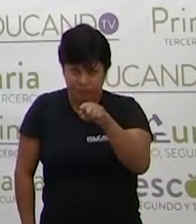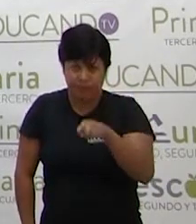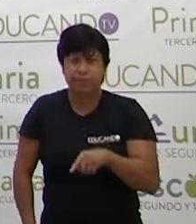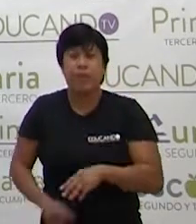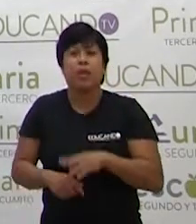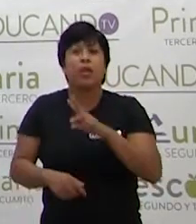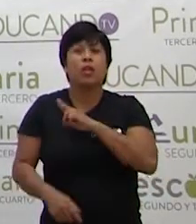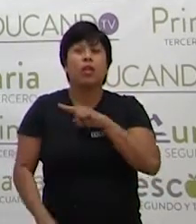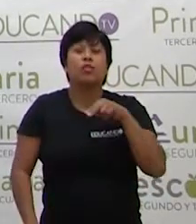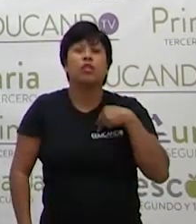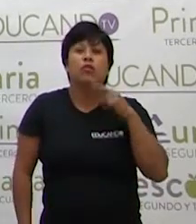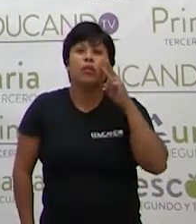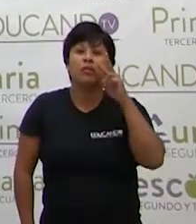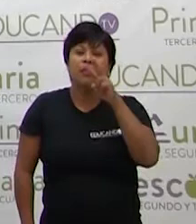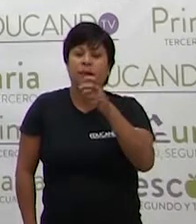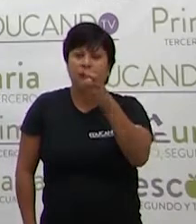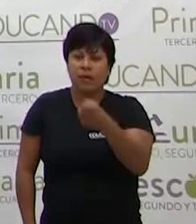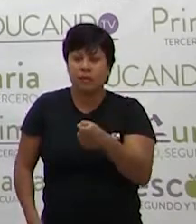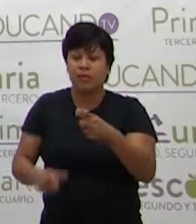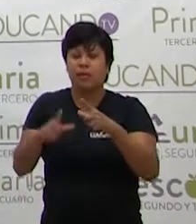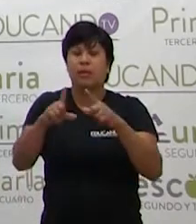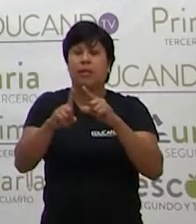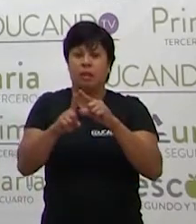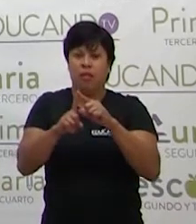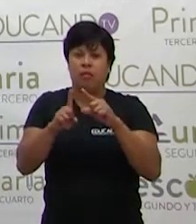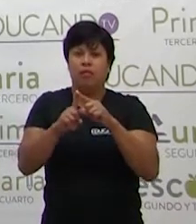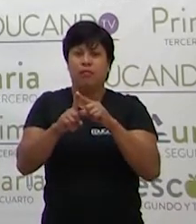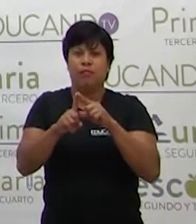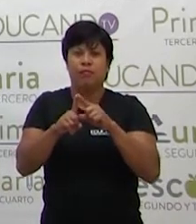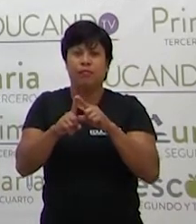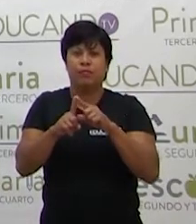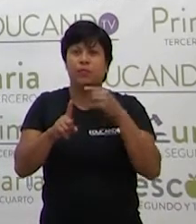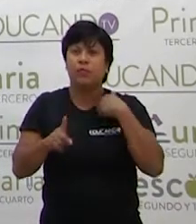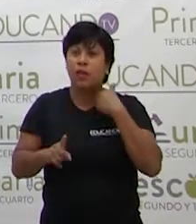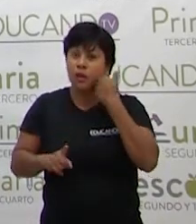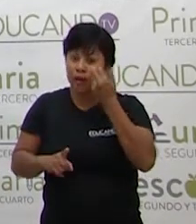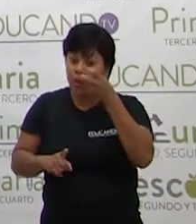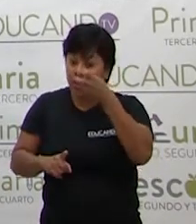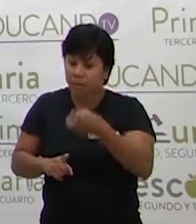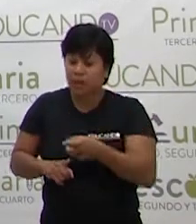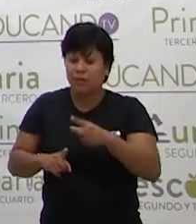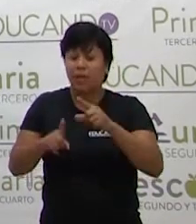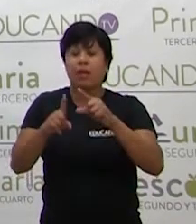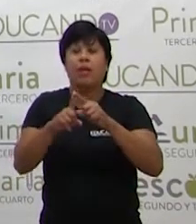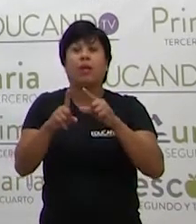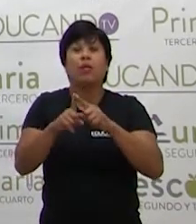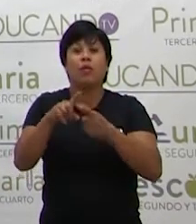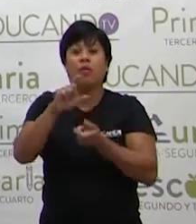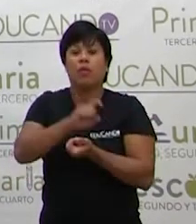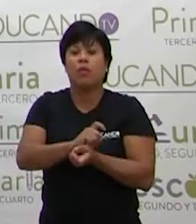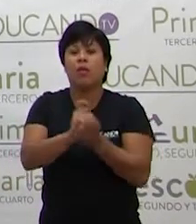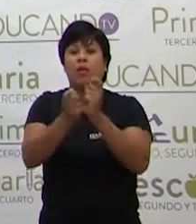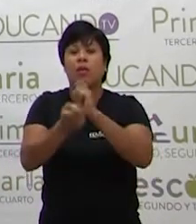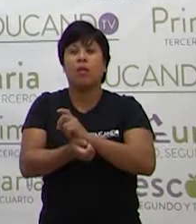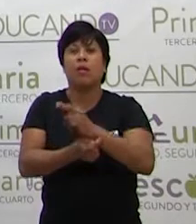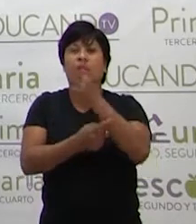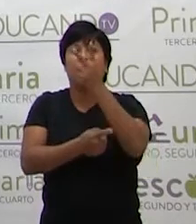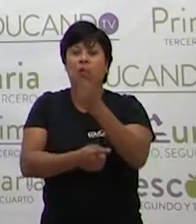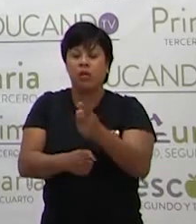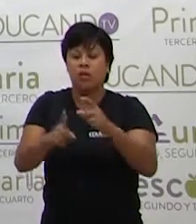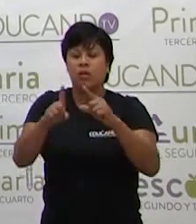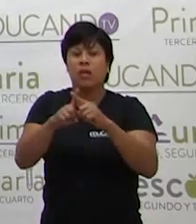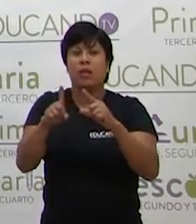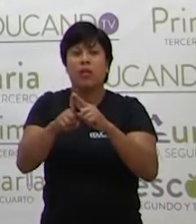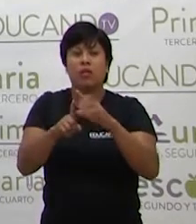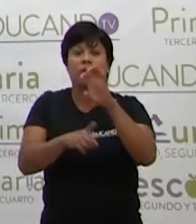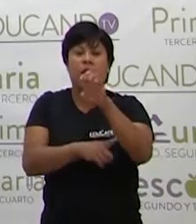Vamos a ver este triángulo. ¿Sí? Yo quiero que este triángulo lo conviertas en dos triángulos